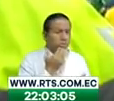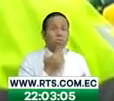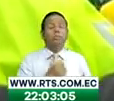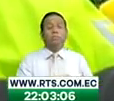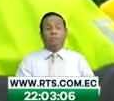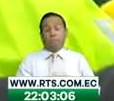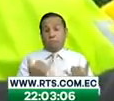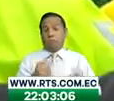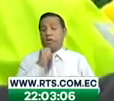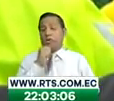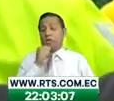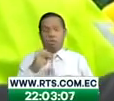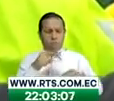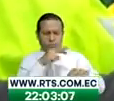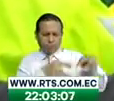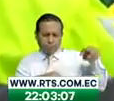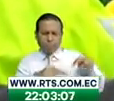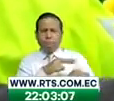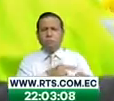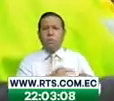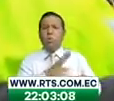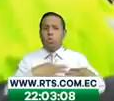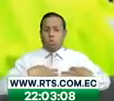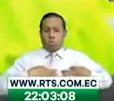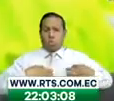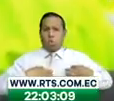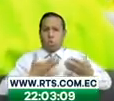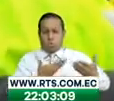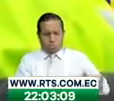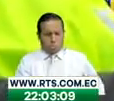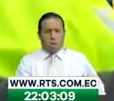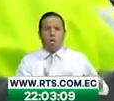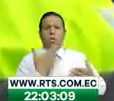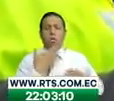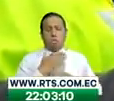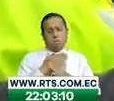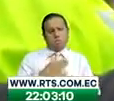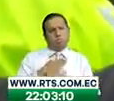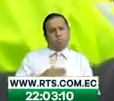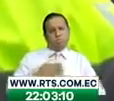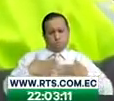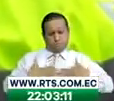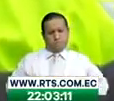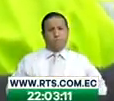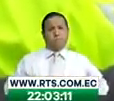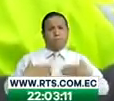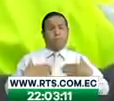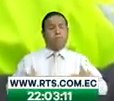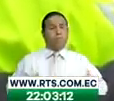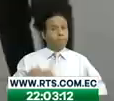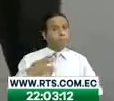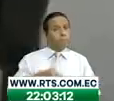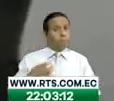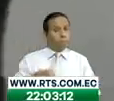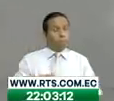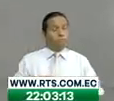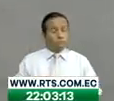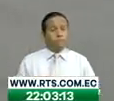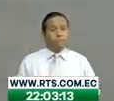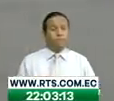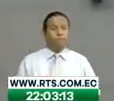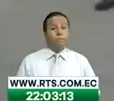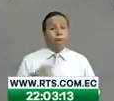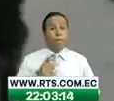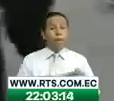seguir analizando sobre todo las prendas, el chaleco de protección balística que usaba también la víctima. Los testigos